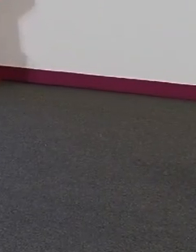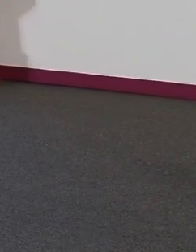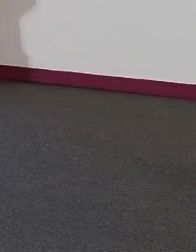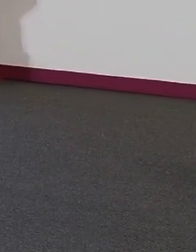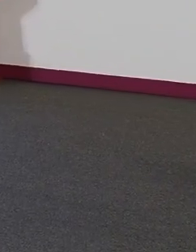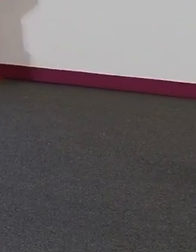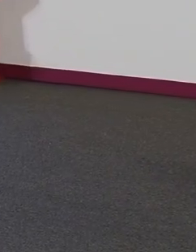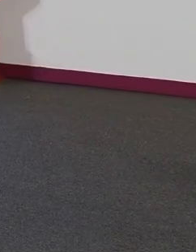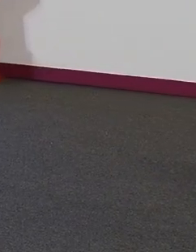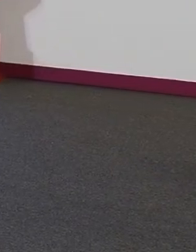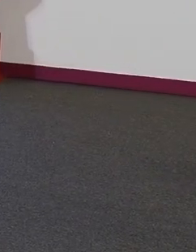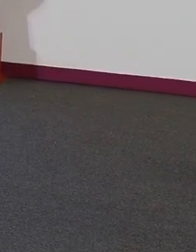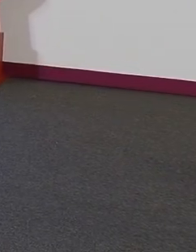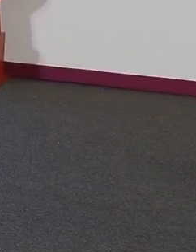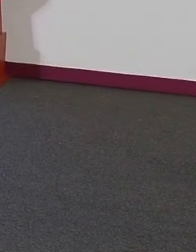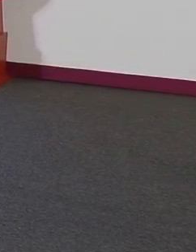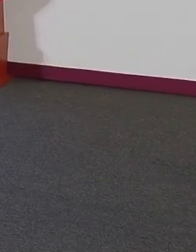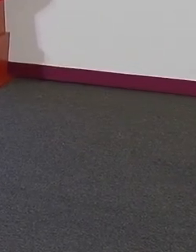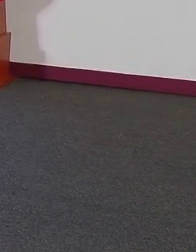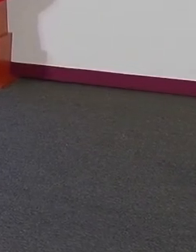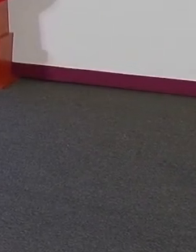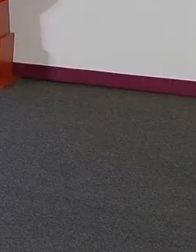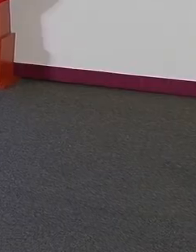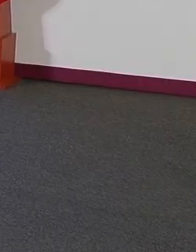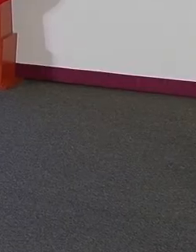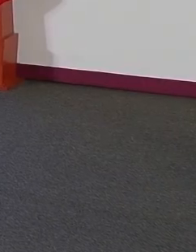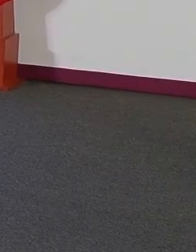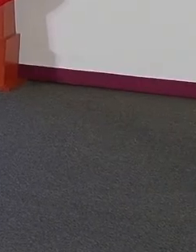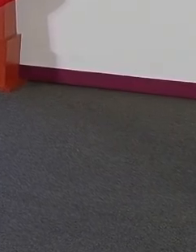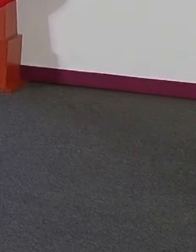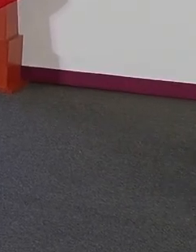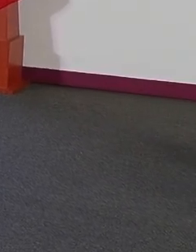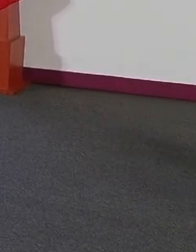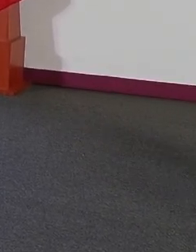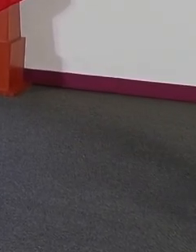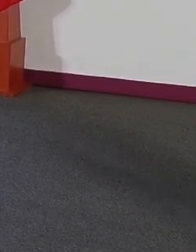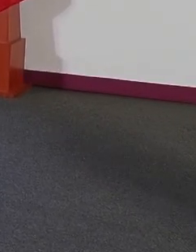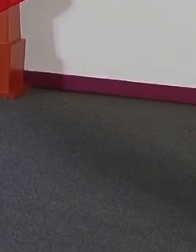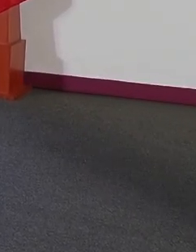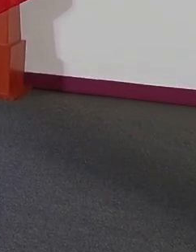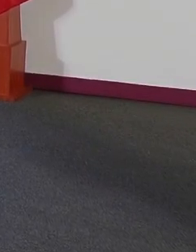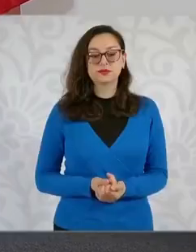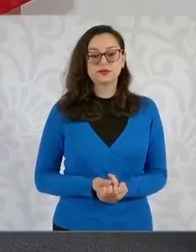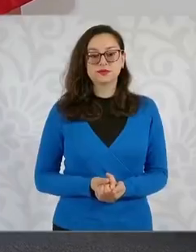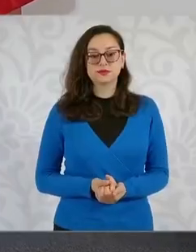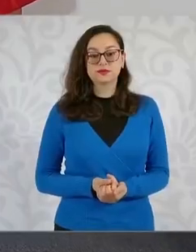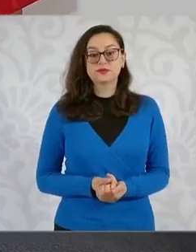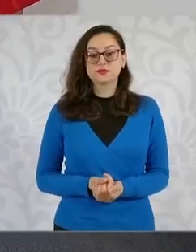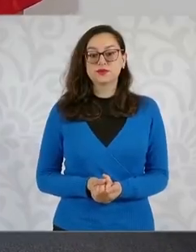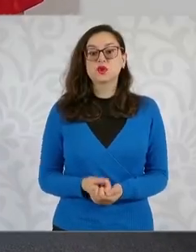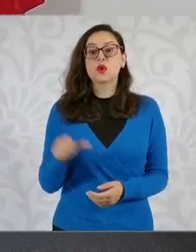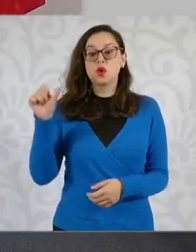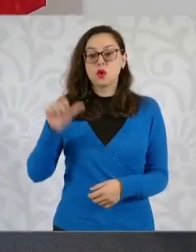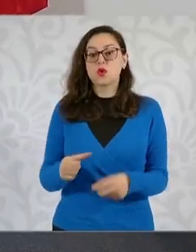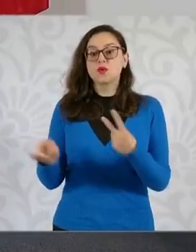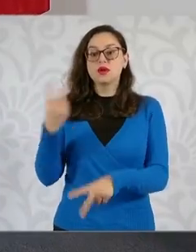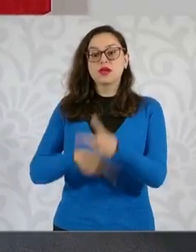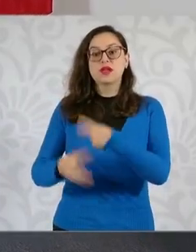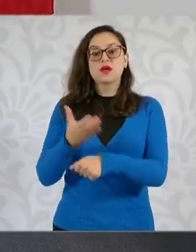Hoy nos acompaña Rosa Isela Rodríguez, secretaria de Gobernación.